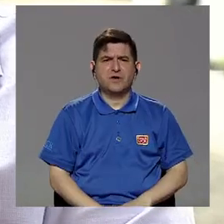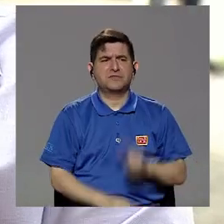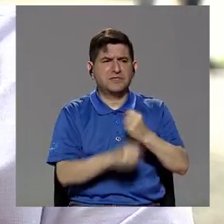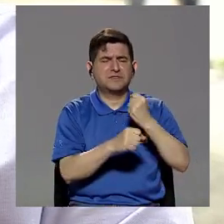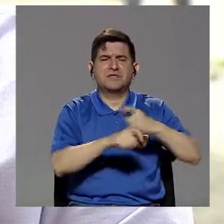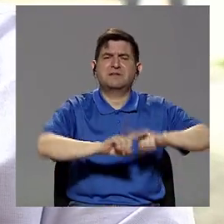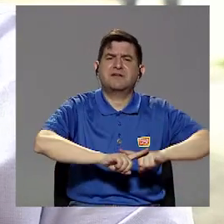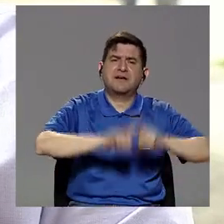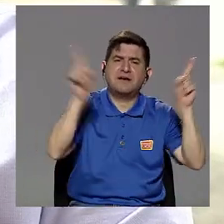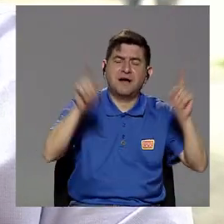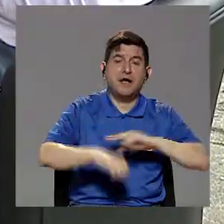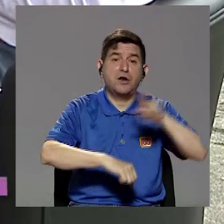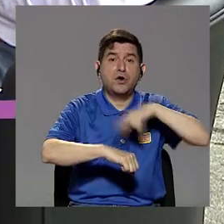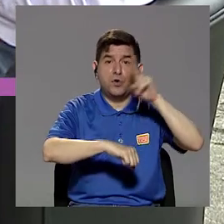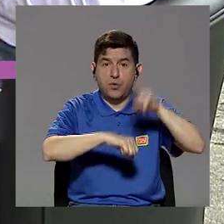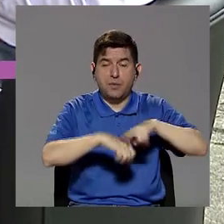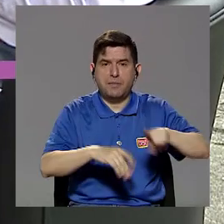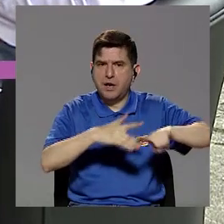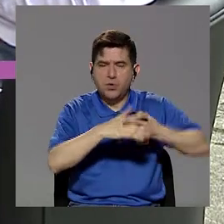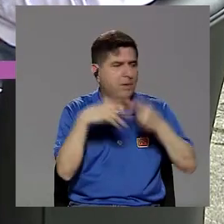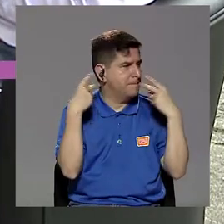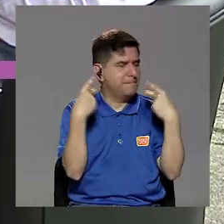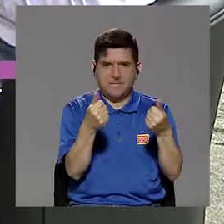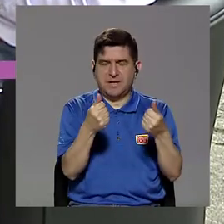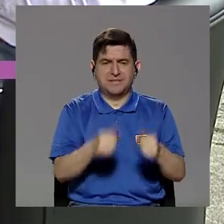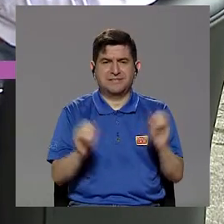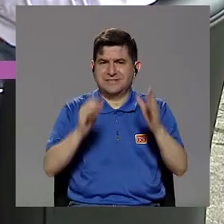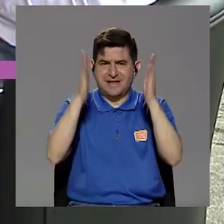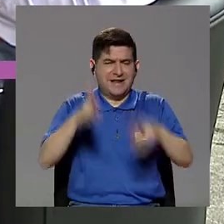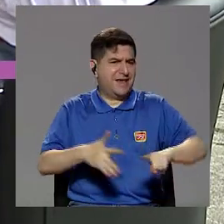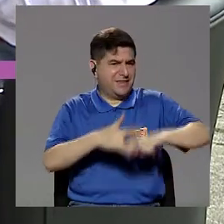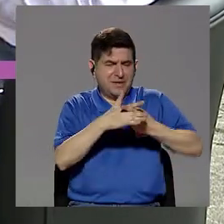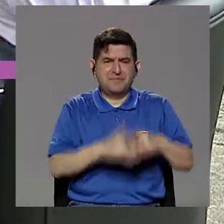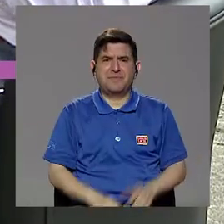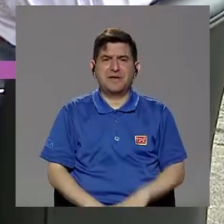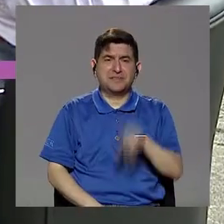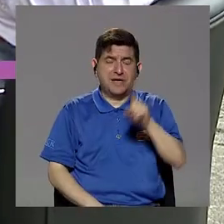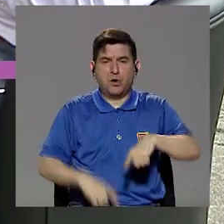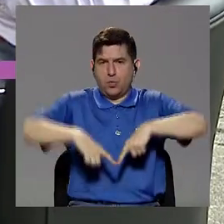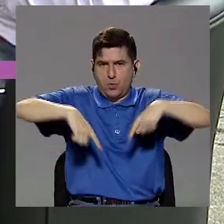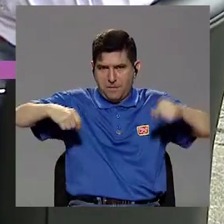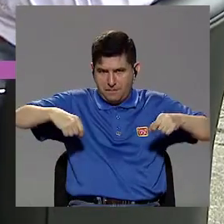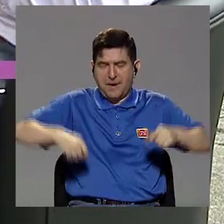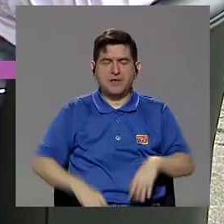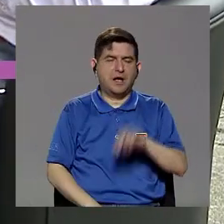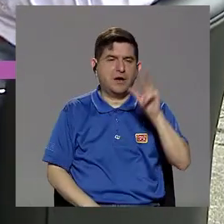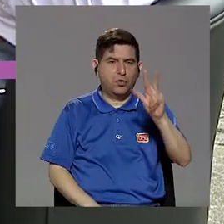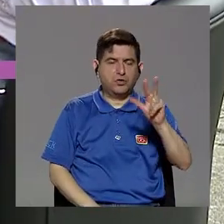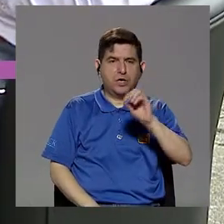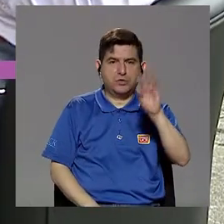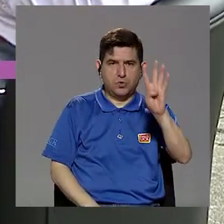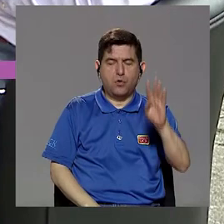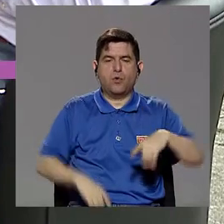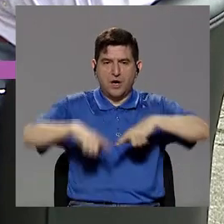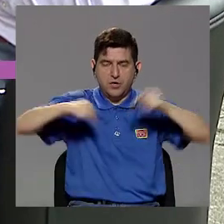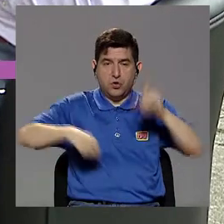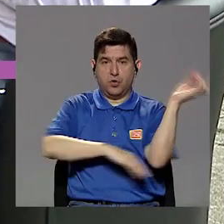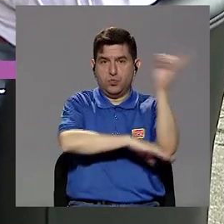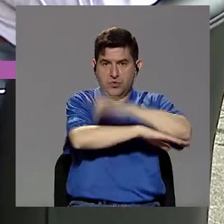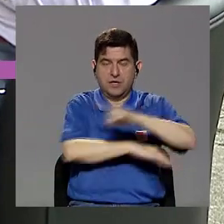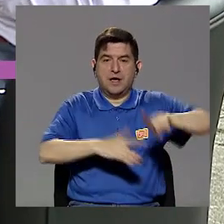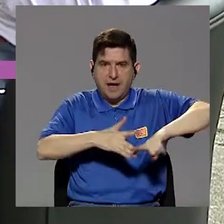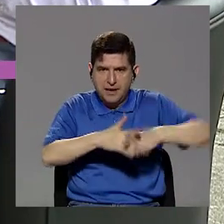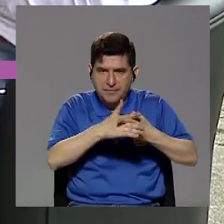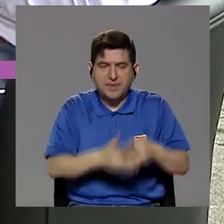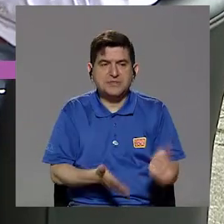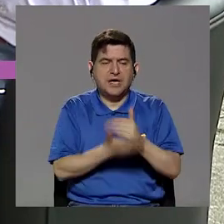un poquitito diferente. Generalmente no empieza de un solo, o sea, no hay nadie que empiece con un pañal de una vez o gastando 3-4 pañales al día.